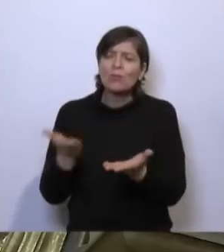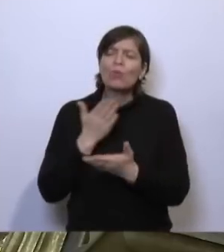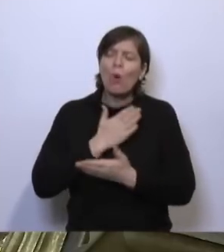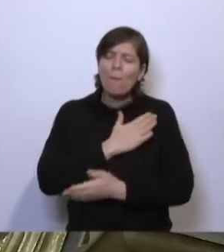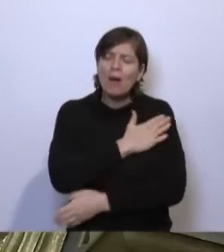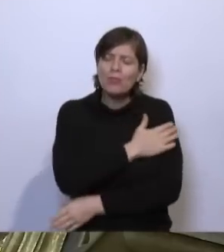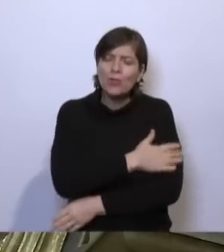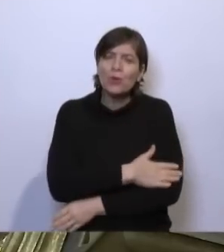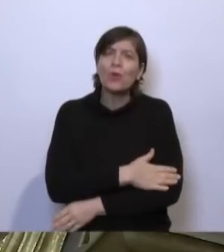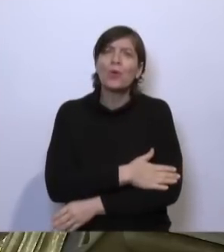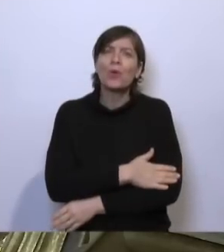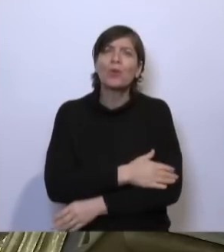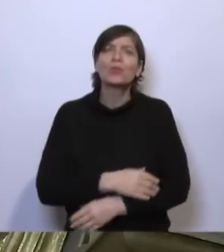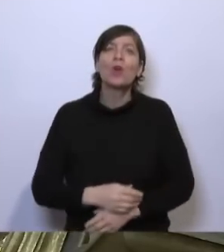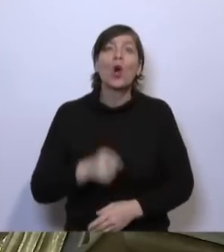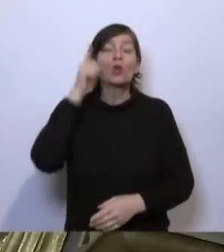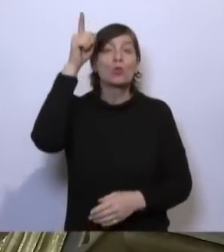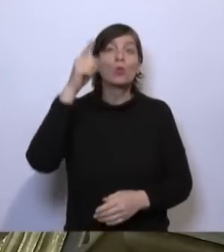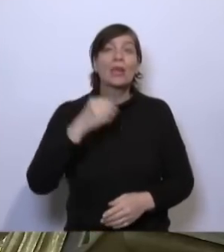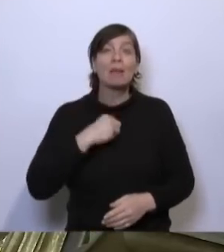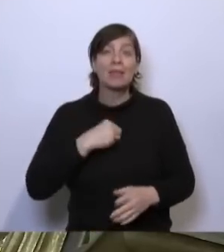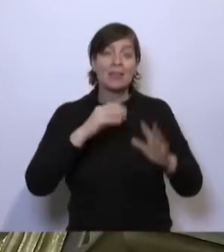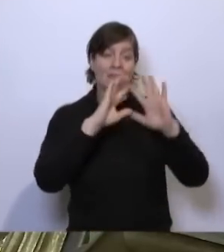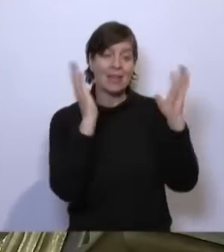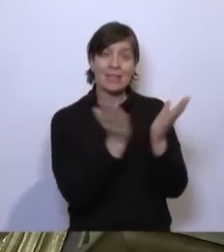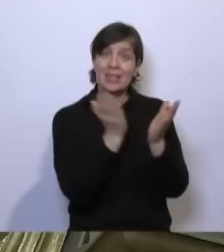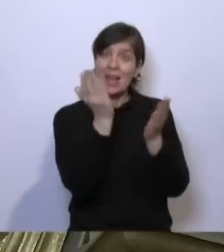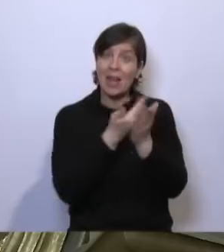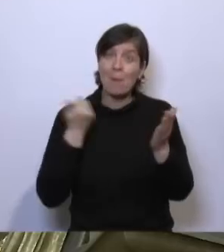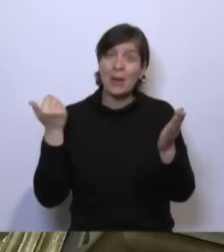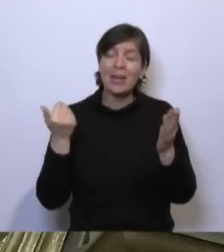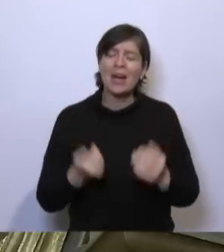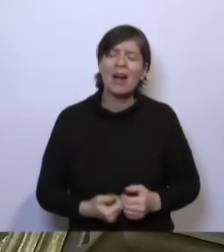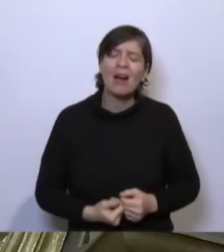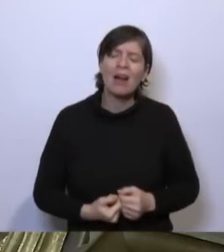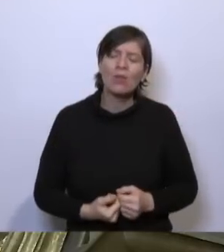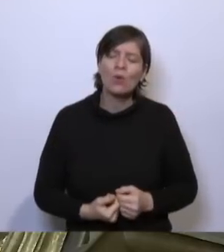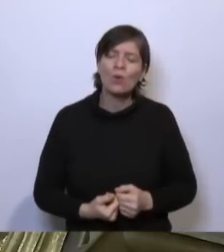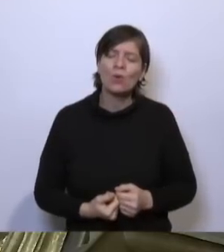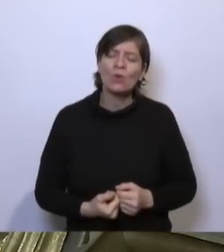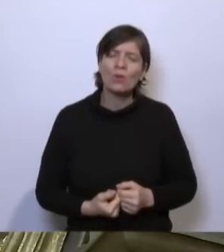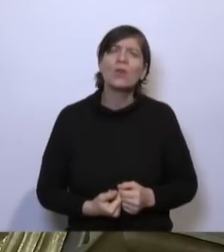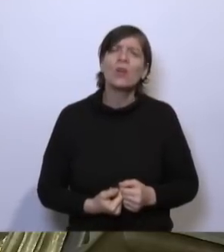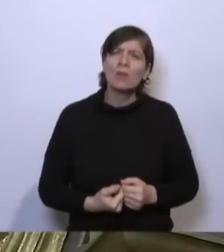demuestra tu compasión. Tú que quitas el pecado,